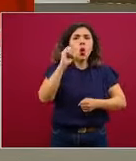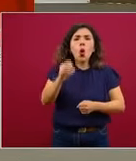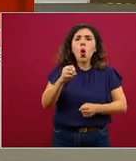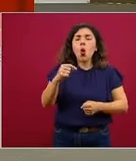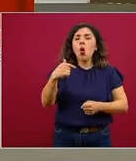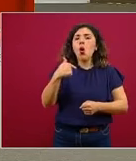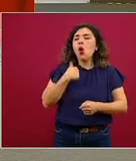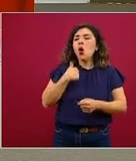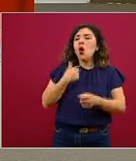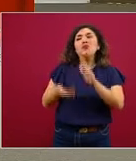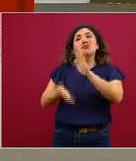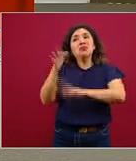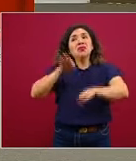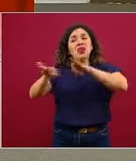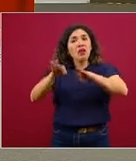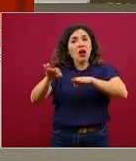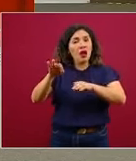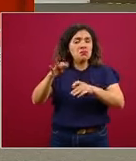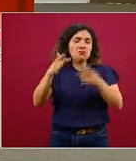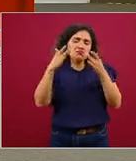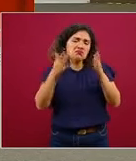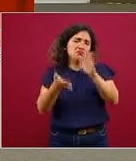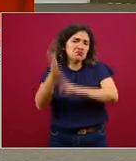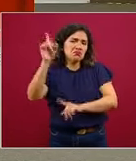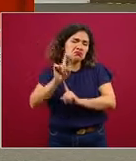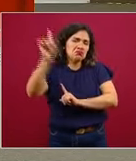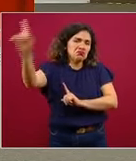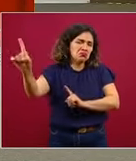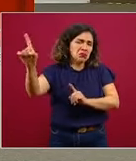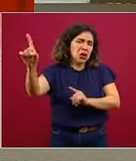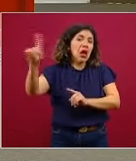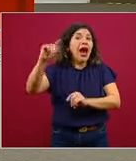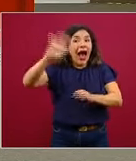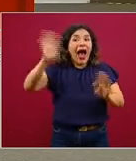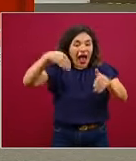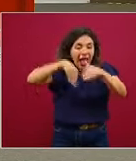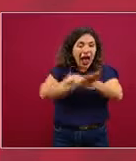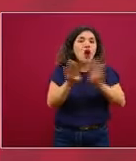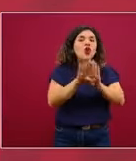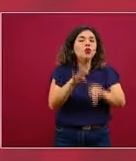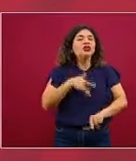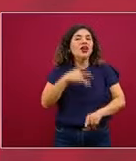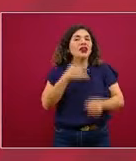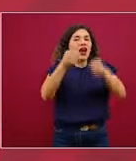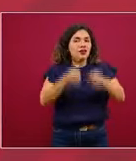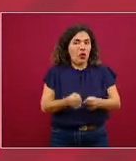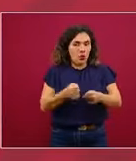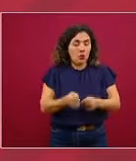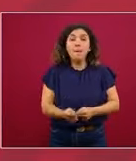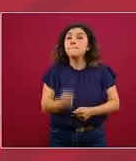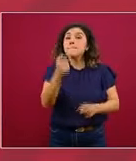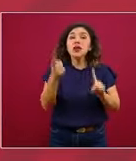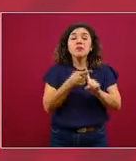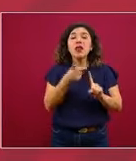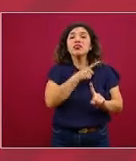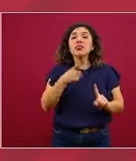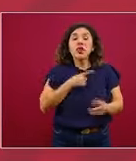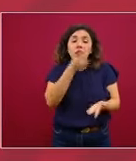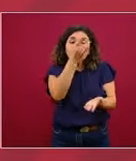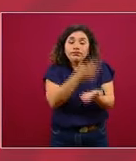reintegran a trabajar. Una de las acciones que pretenden también estos protocolos es precisamente poder identificar de manera